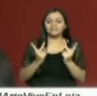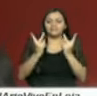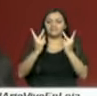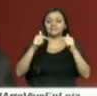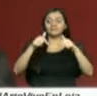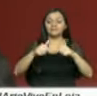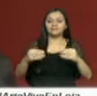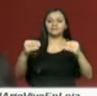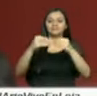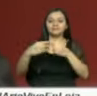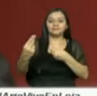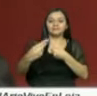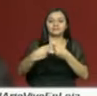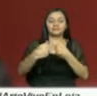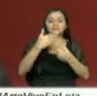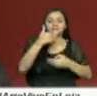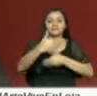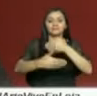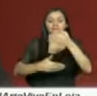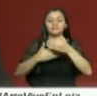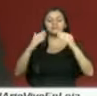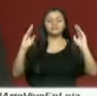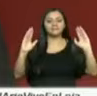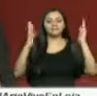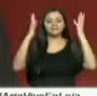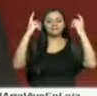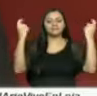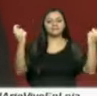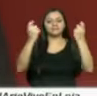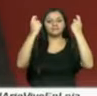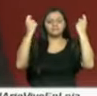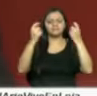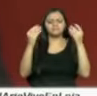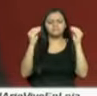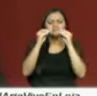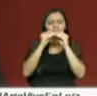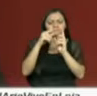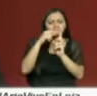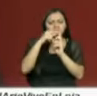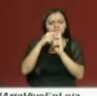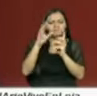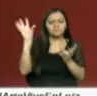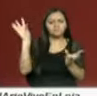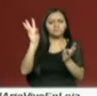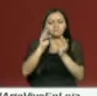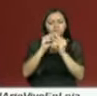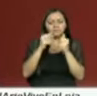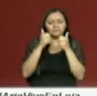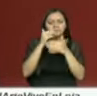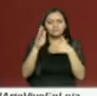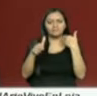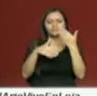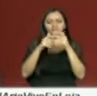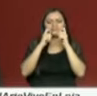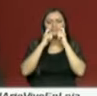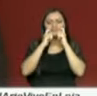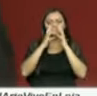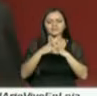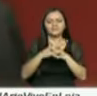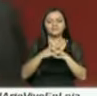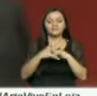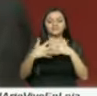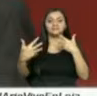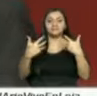Ser partícipes de una fiesta que expresa la plenitud estética del ser. En